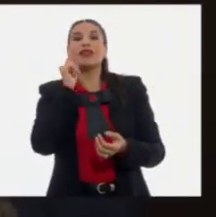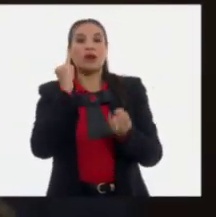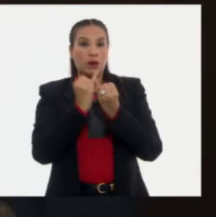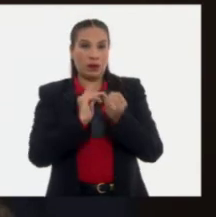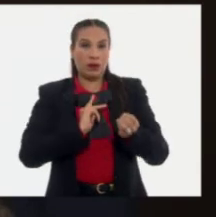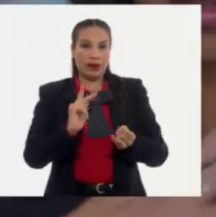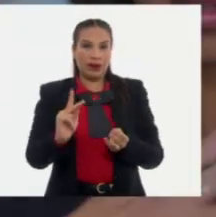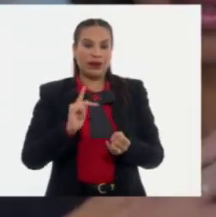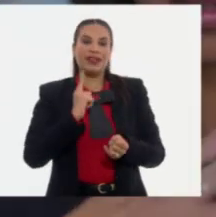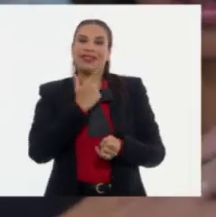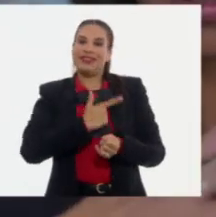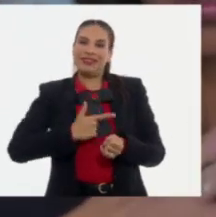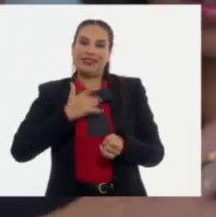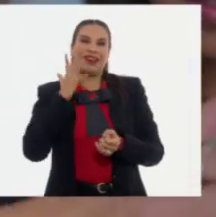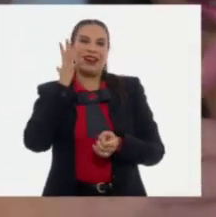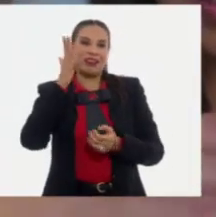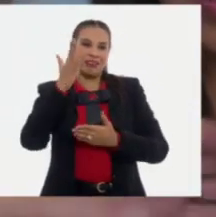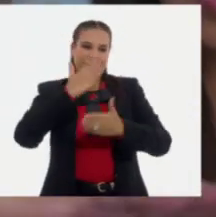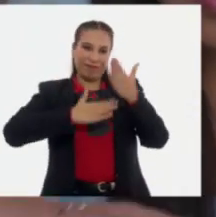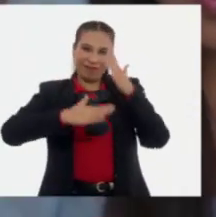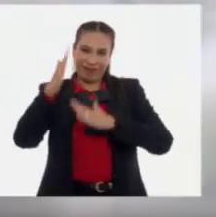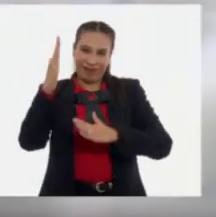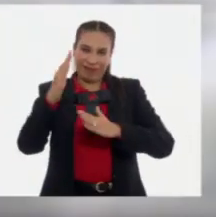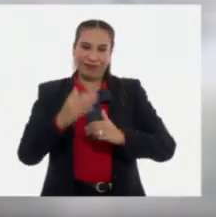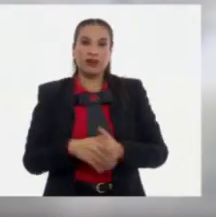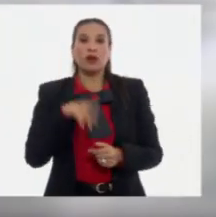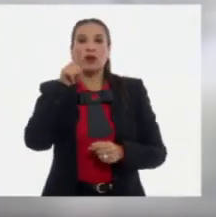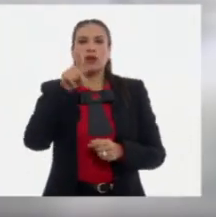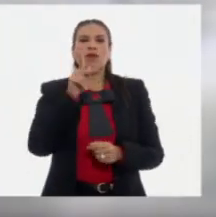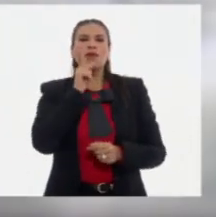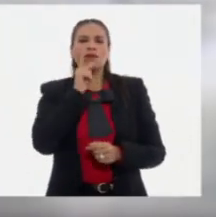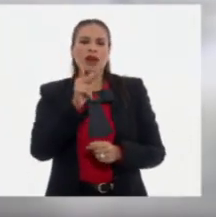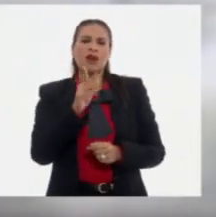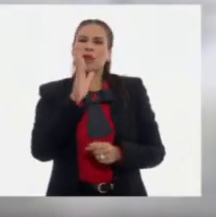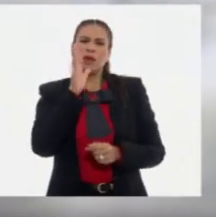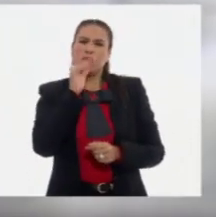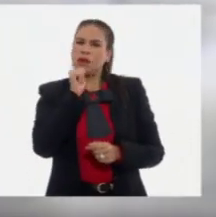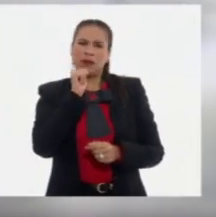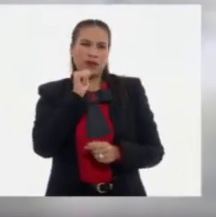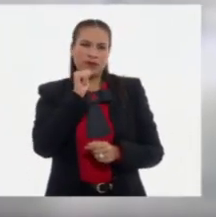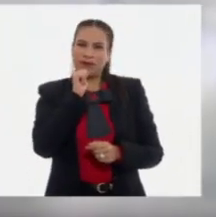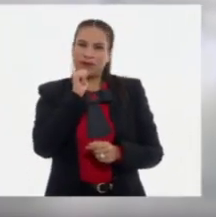yo, les gustaría llegar muy lejos. Que en tu vocabulario